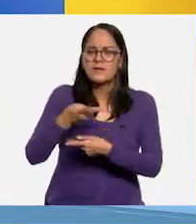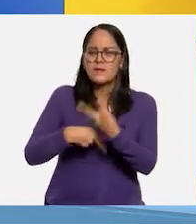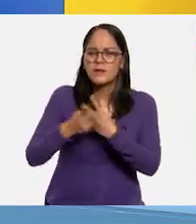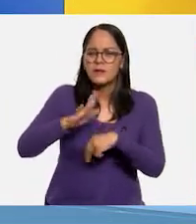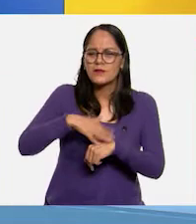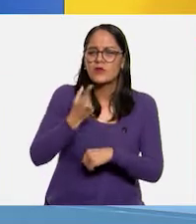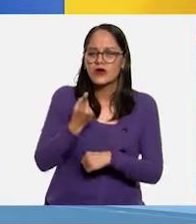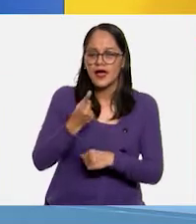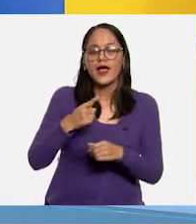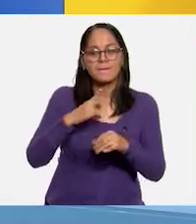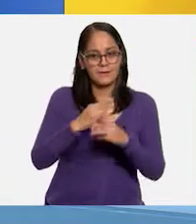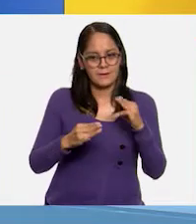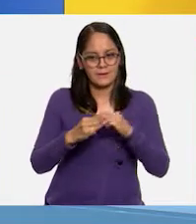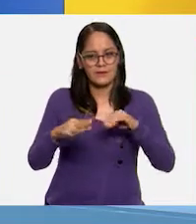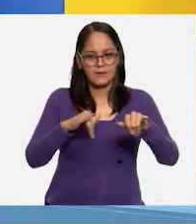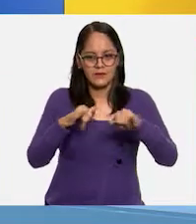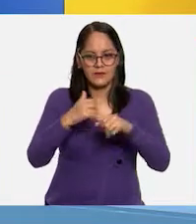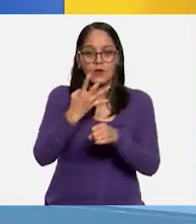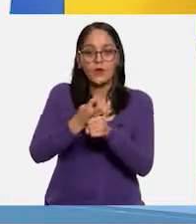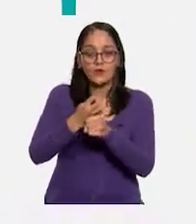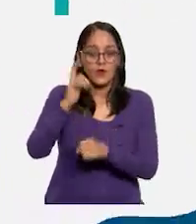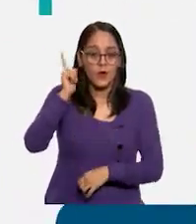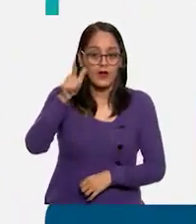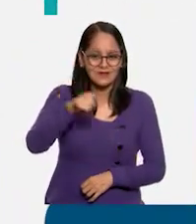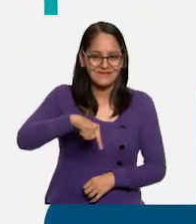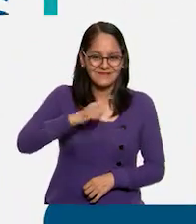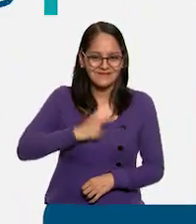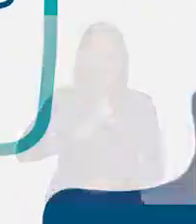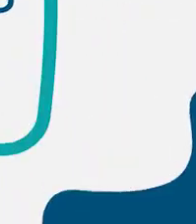grado. Espero lo hayan disfrutado tanto como nosotros.